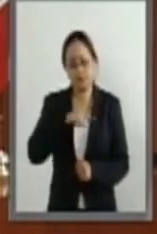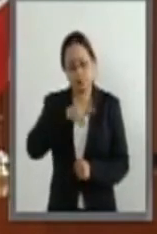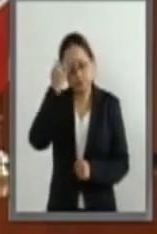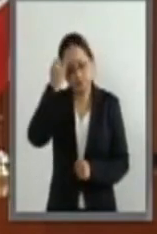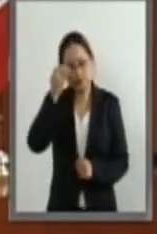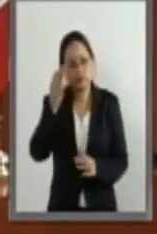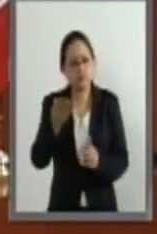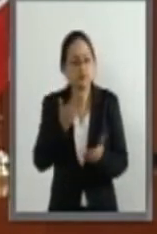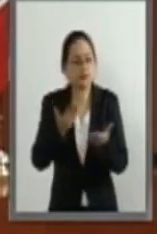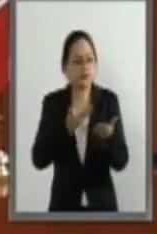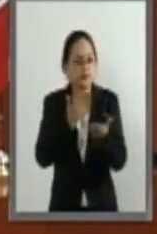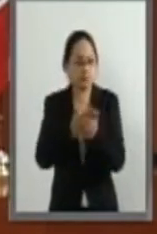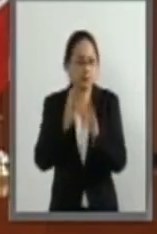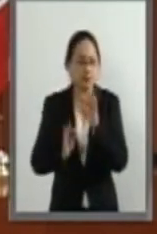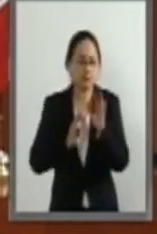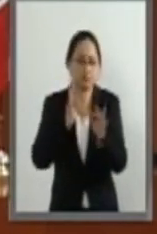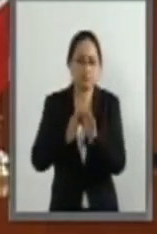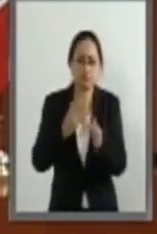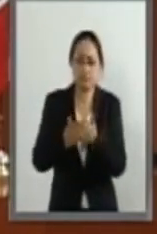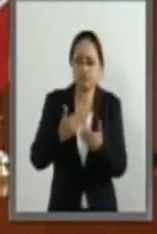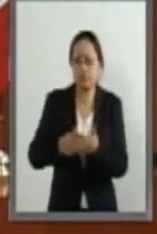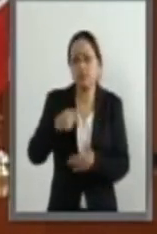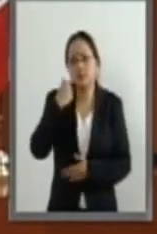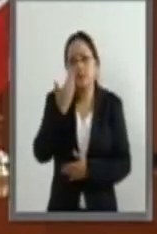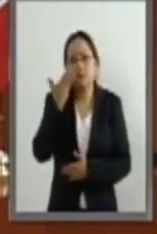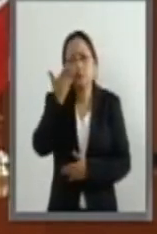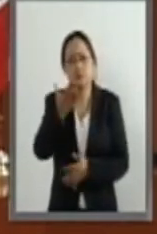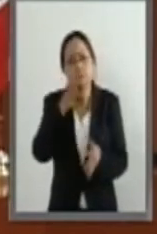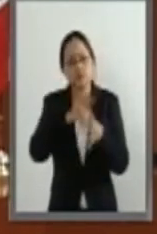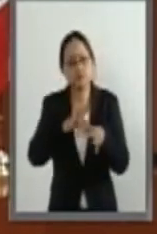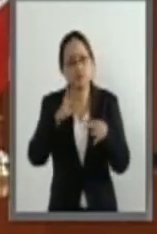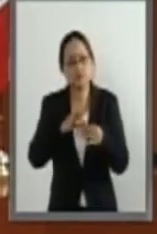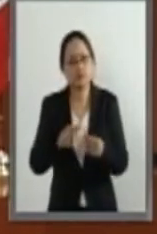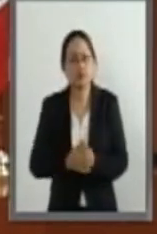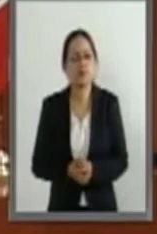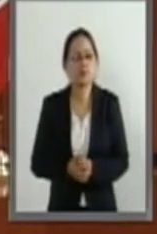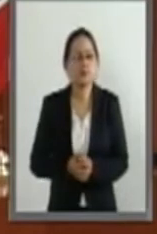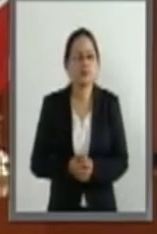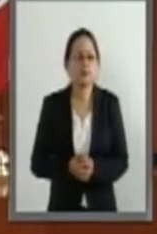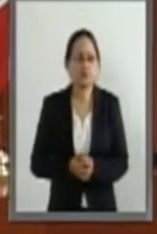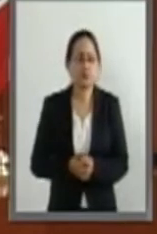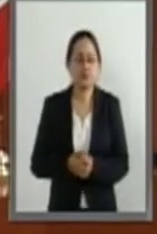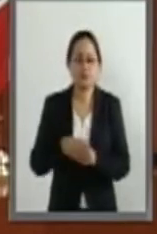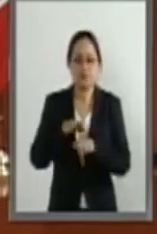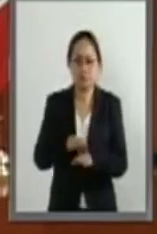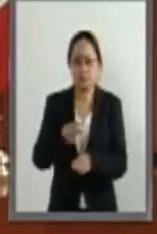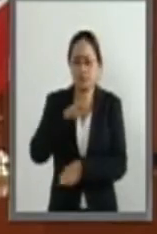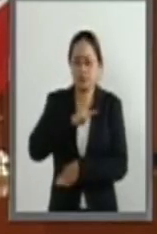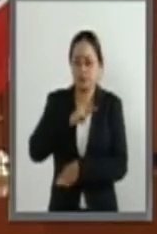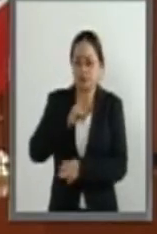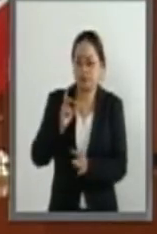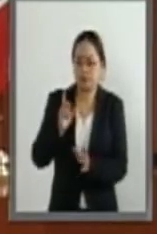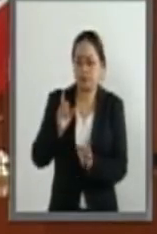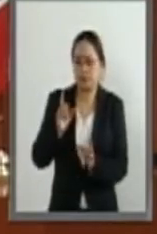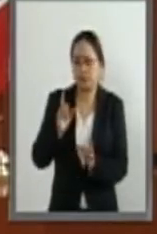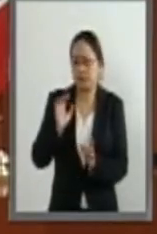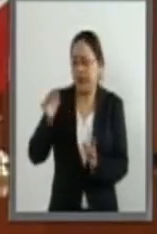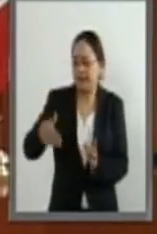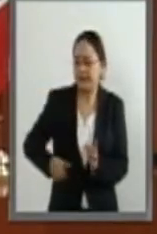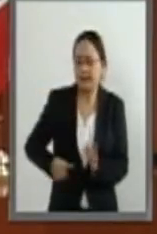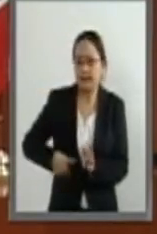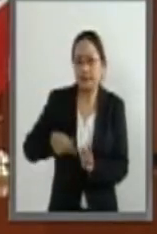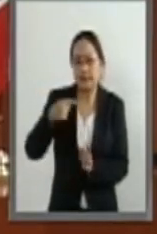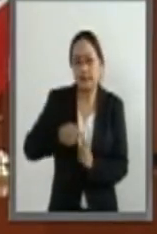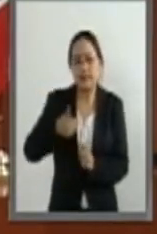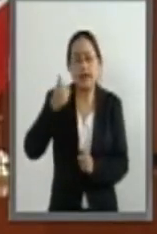iniciativa. Decirles que a partir del suceso, mi persona el pasado